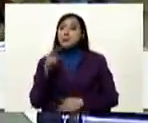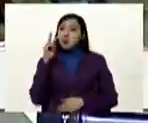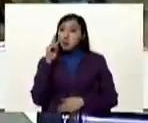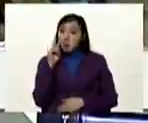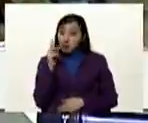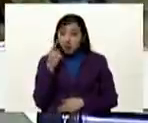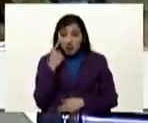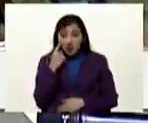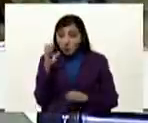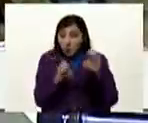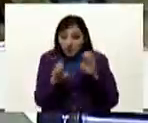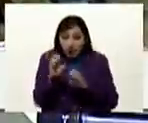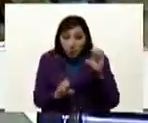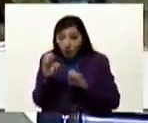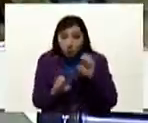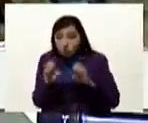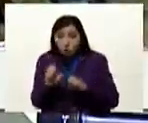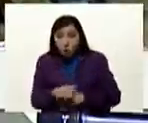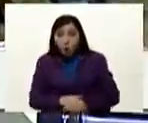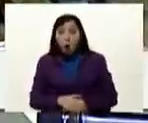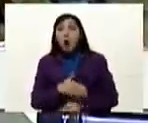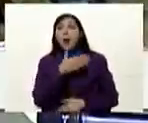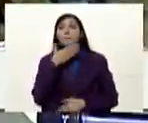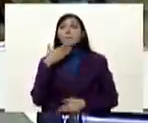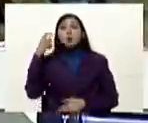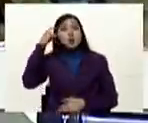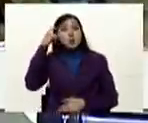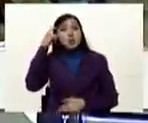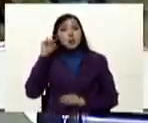viendo la mejor fecha